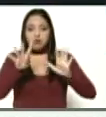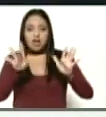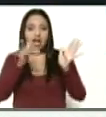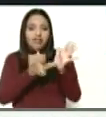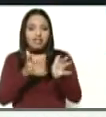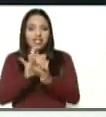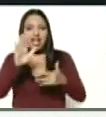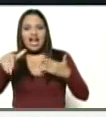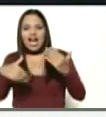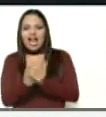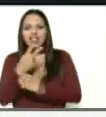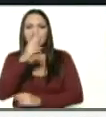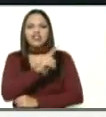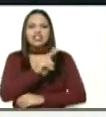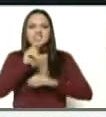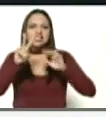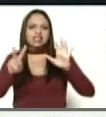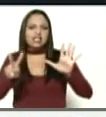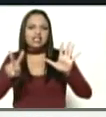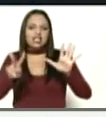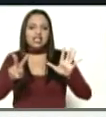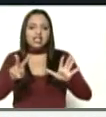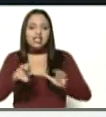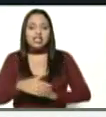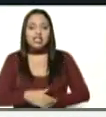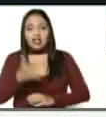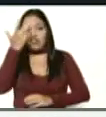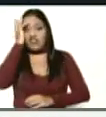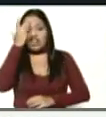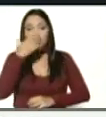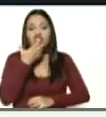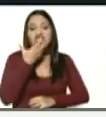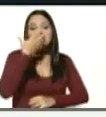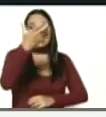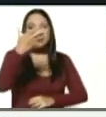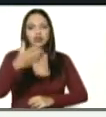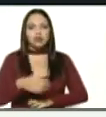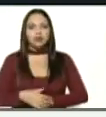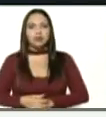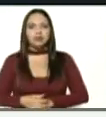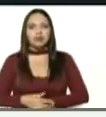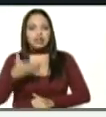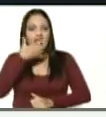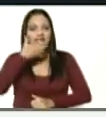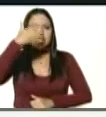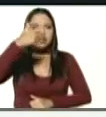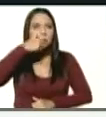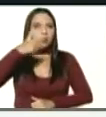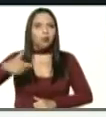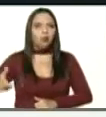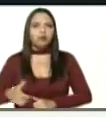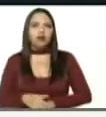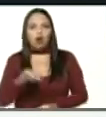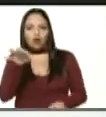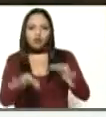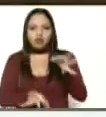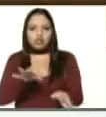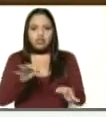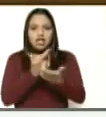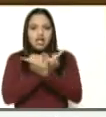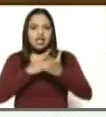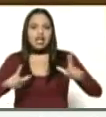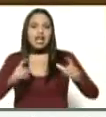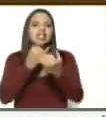al 27 de febrero, del grito, de los gritos de nuestro pueblo, por la justicia, por la libertad,